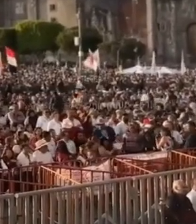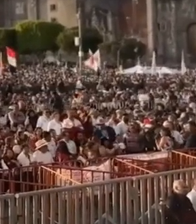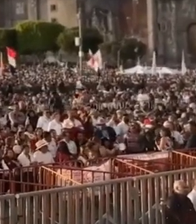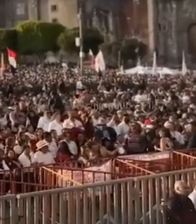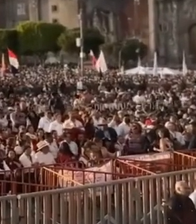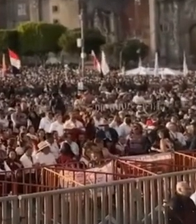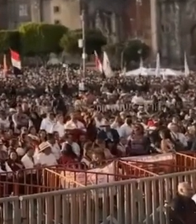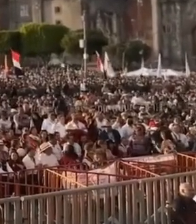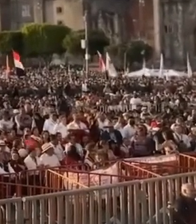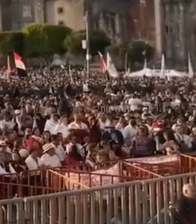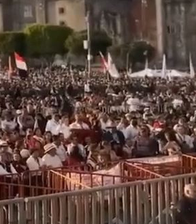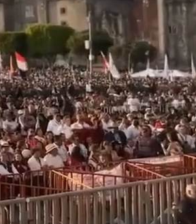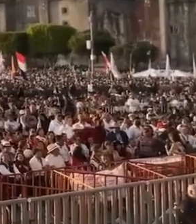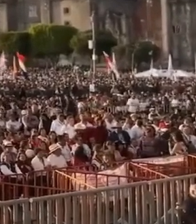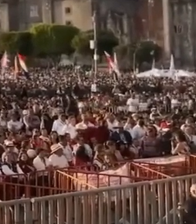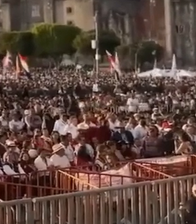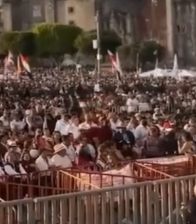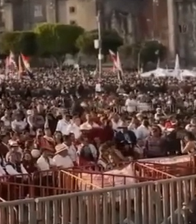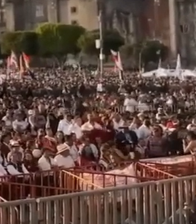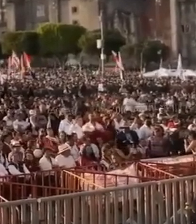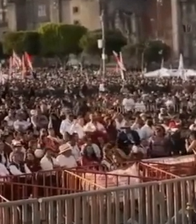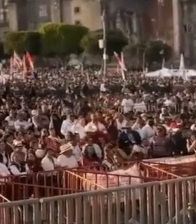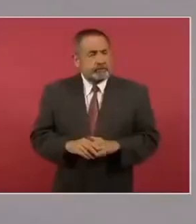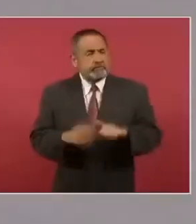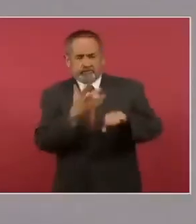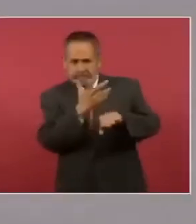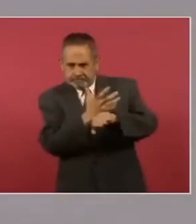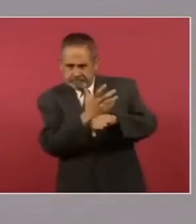petróleo. Estados Unidos y Canadá